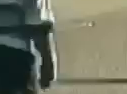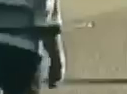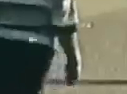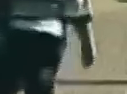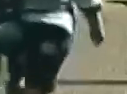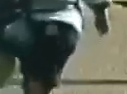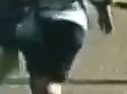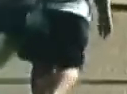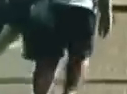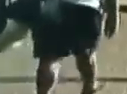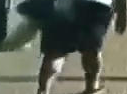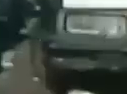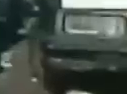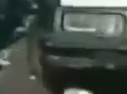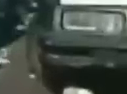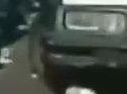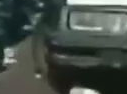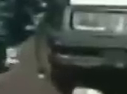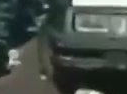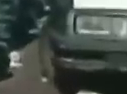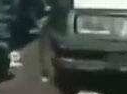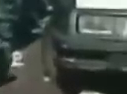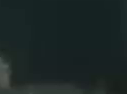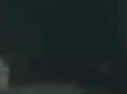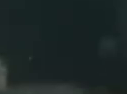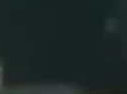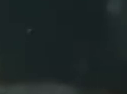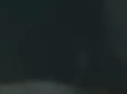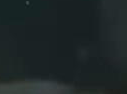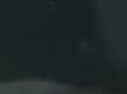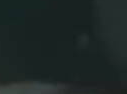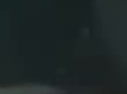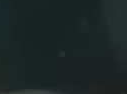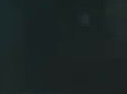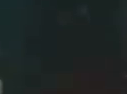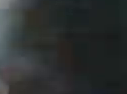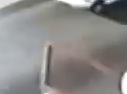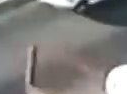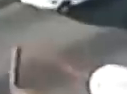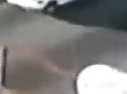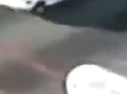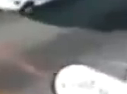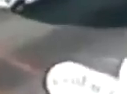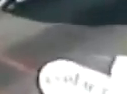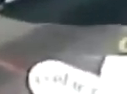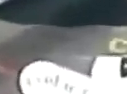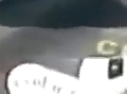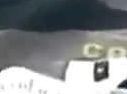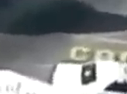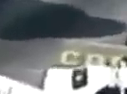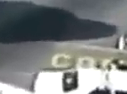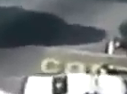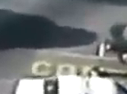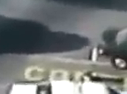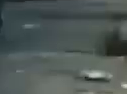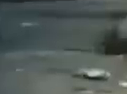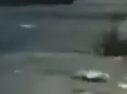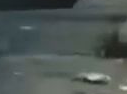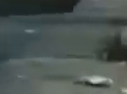refinación, la gasolina, el gas, los alimentos. Esto que esta gente hizo,